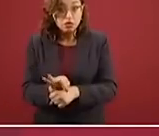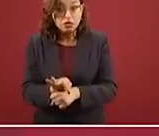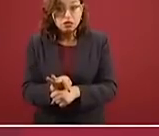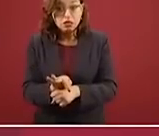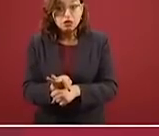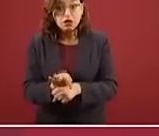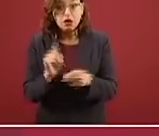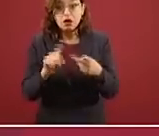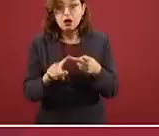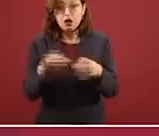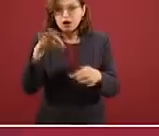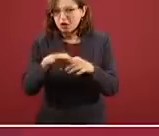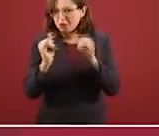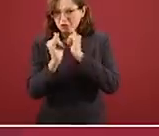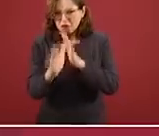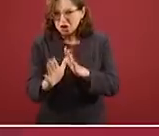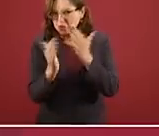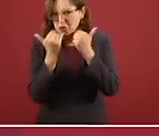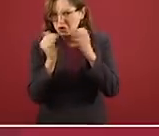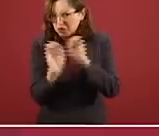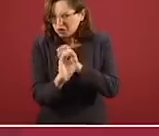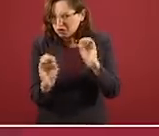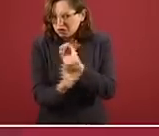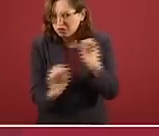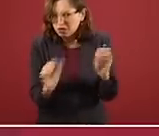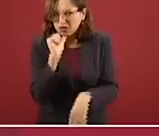¿No hubieron fraudes?